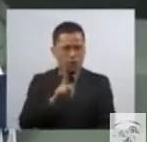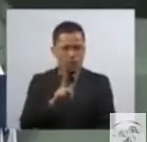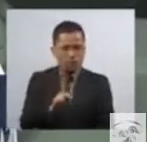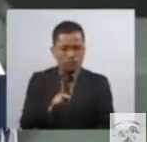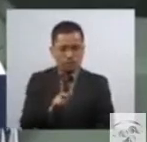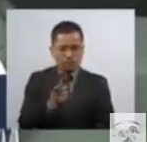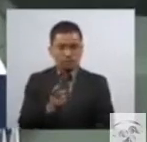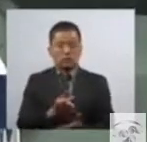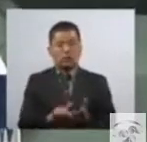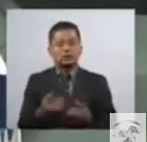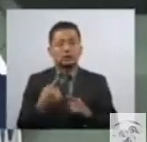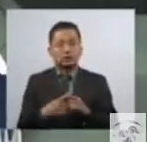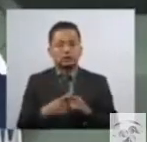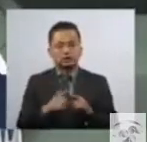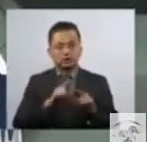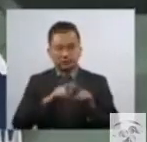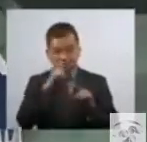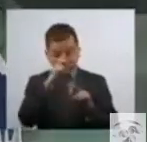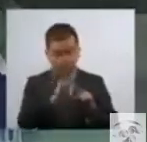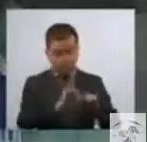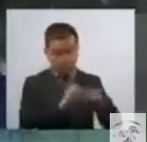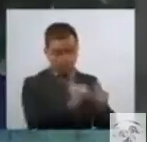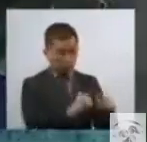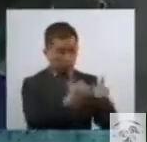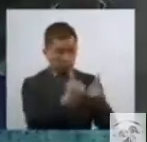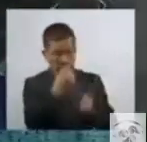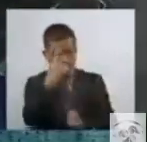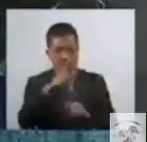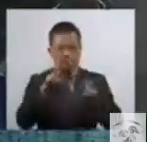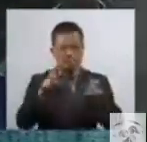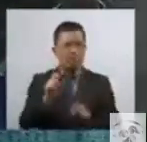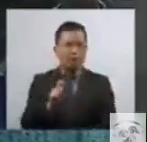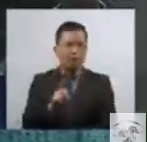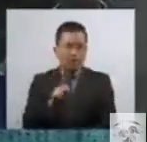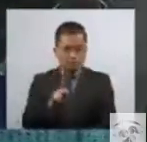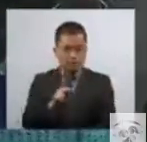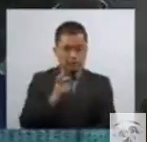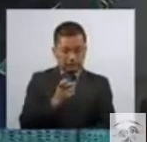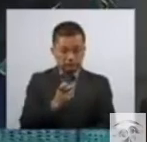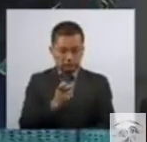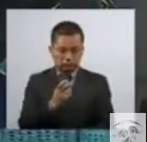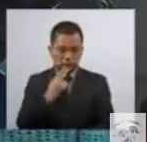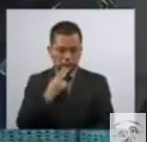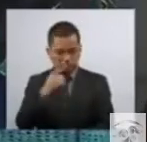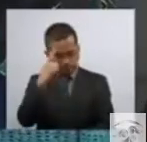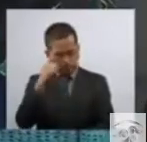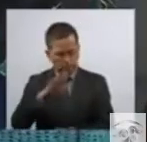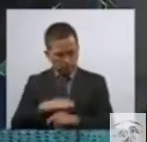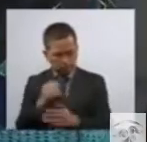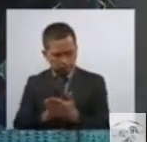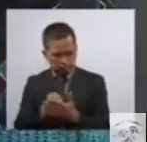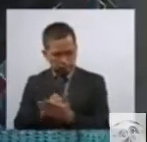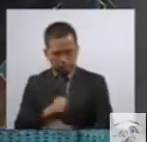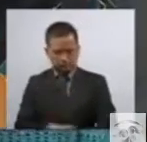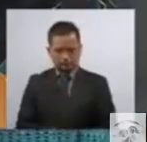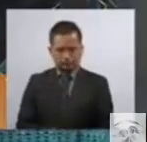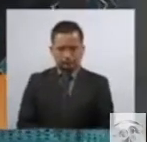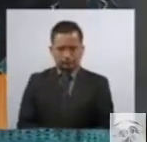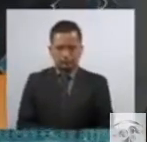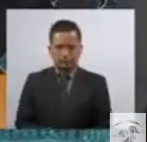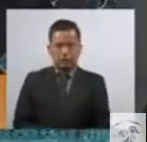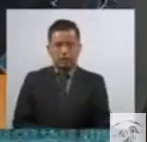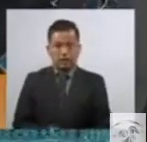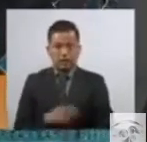de organizaciones Menstruación Digna México. La estrategia se integra de varias partes. La